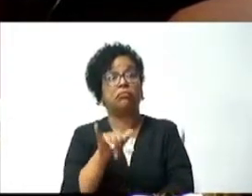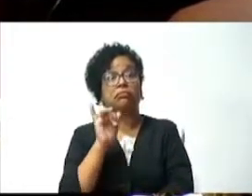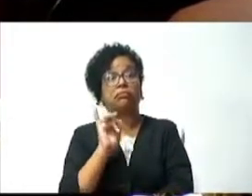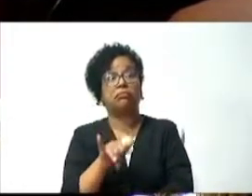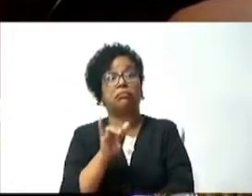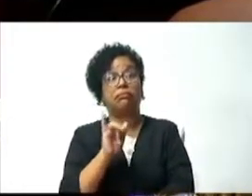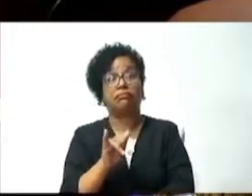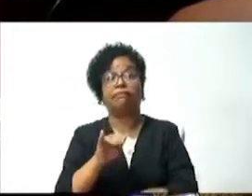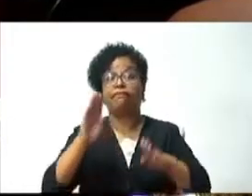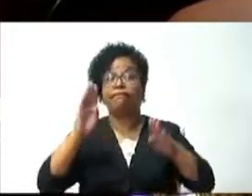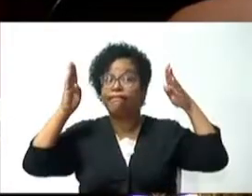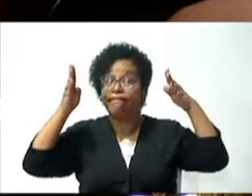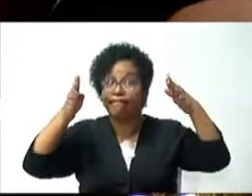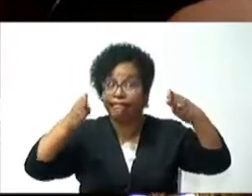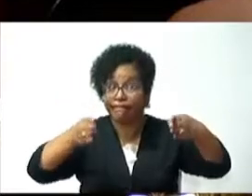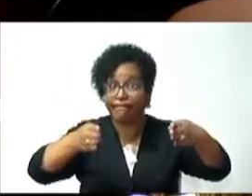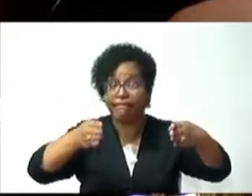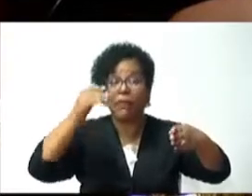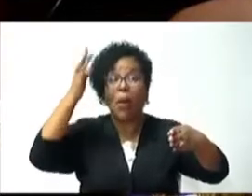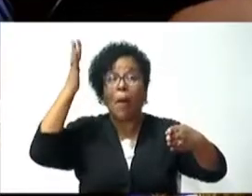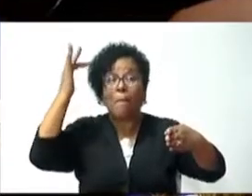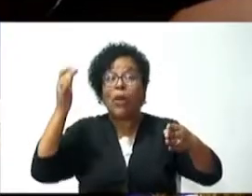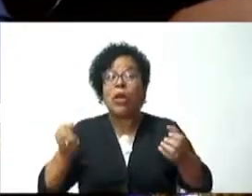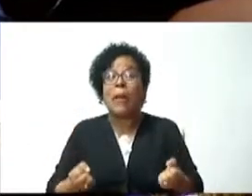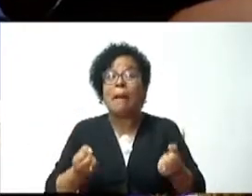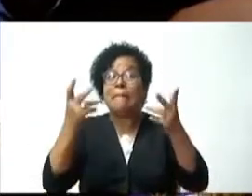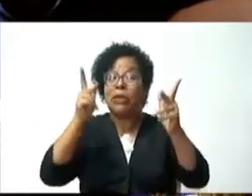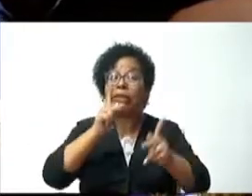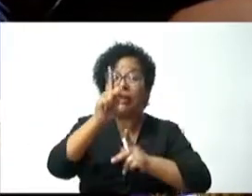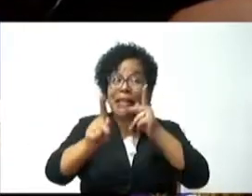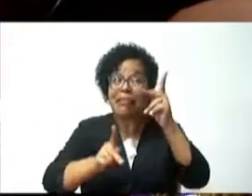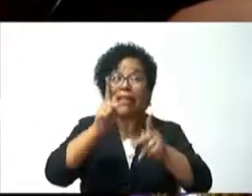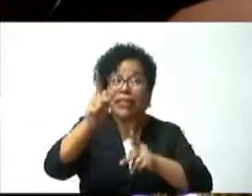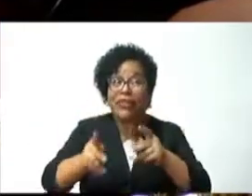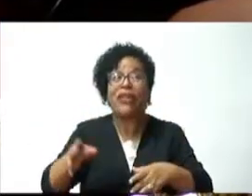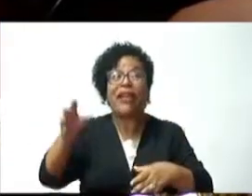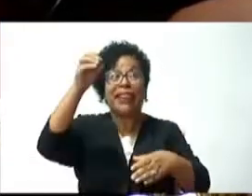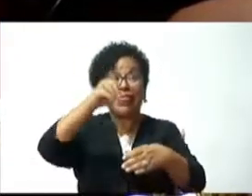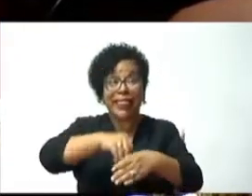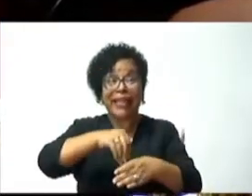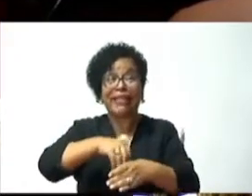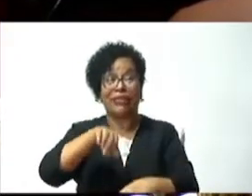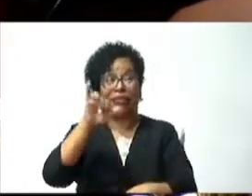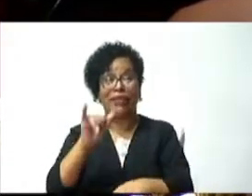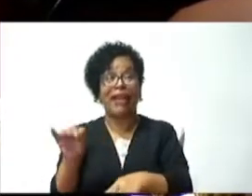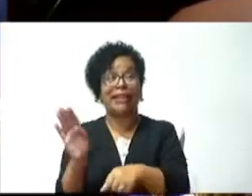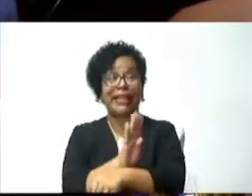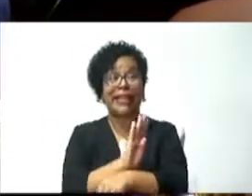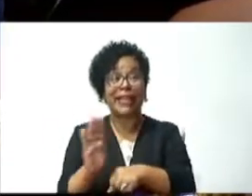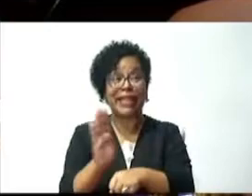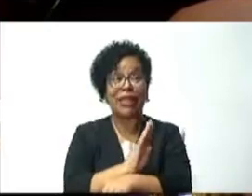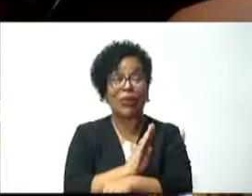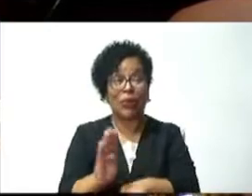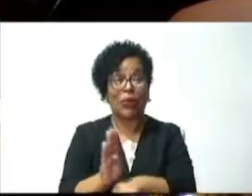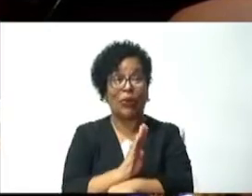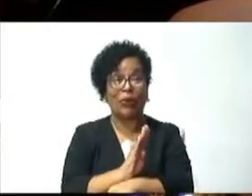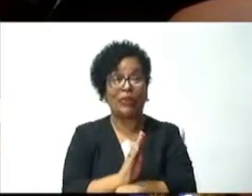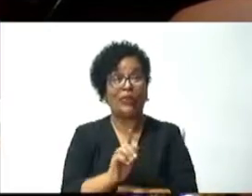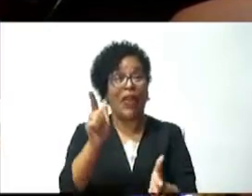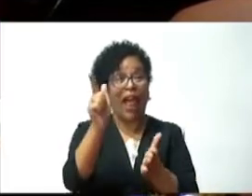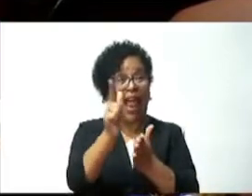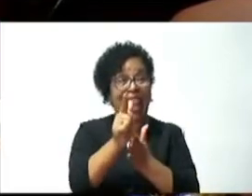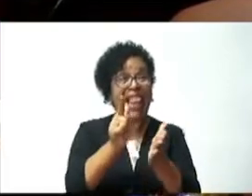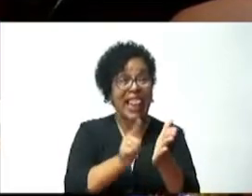a muchísimas personas. Para poder traer de nuevo a esos ilegales, tienen que mojar la mano en muchos